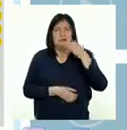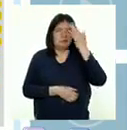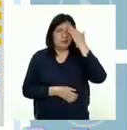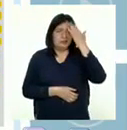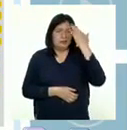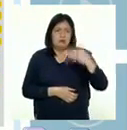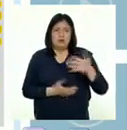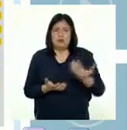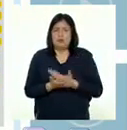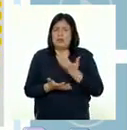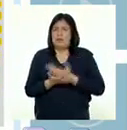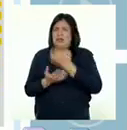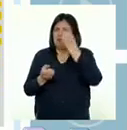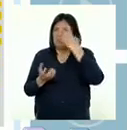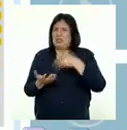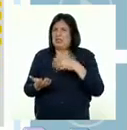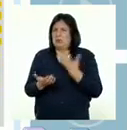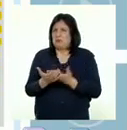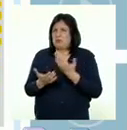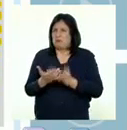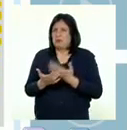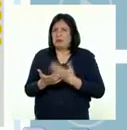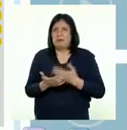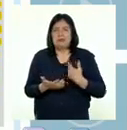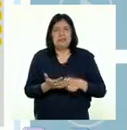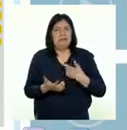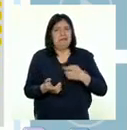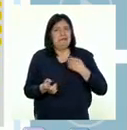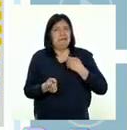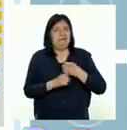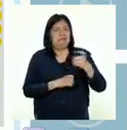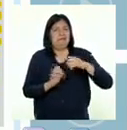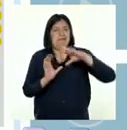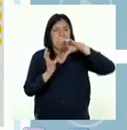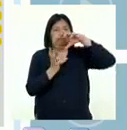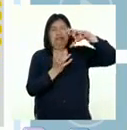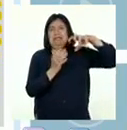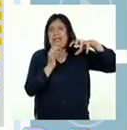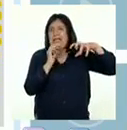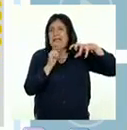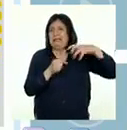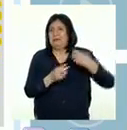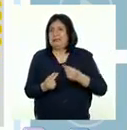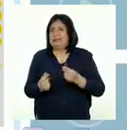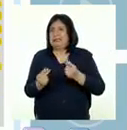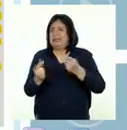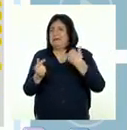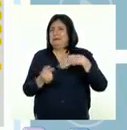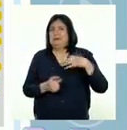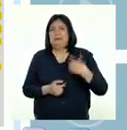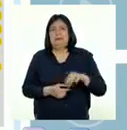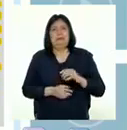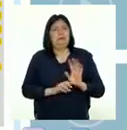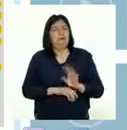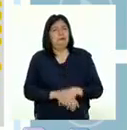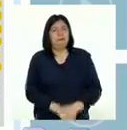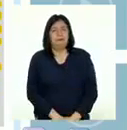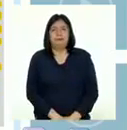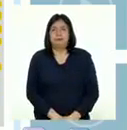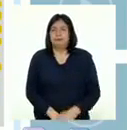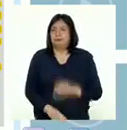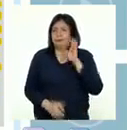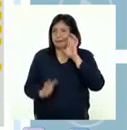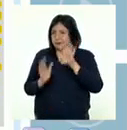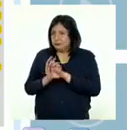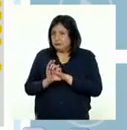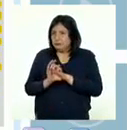conocen nuevos datos que demuestran que los efectos del calentamiento son más rápidos y graves.